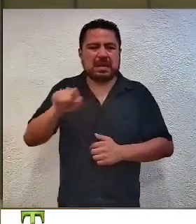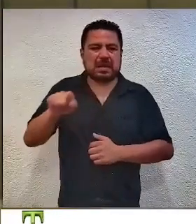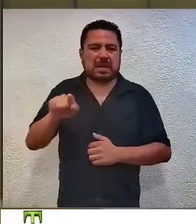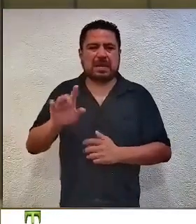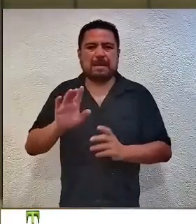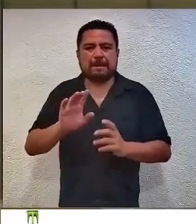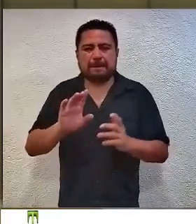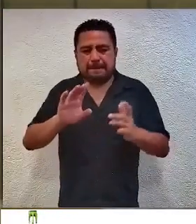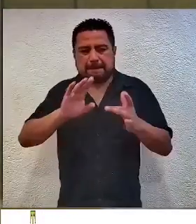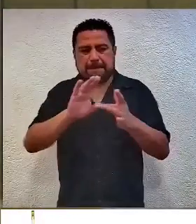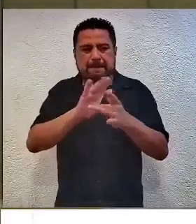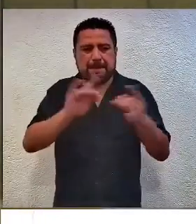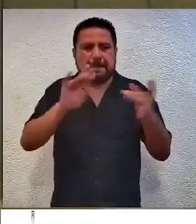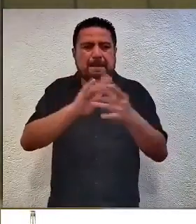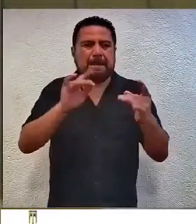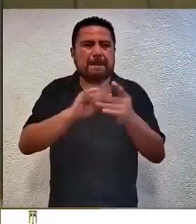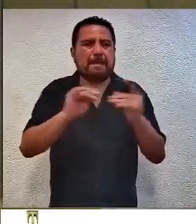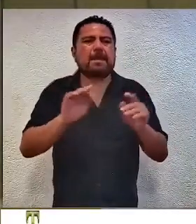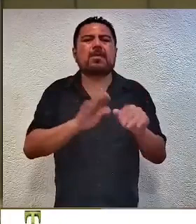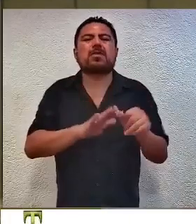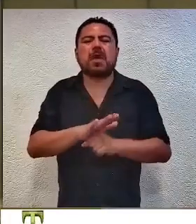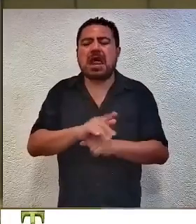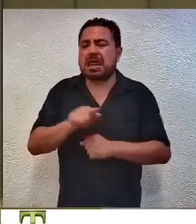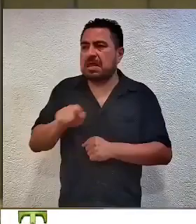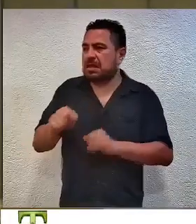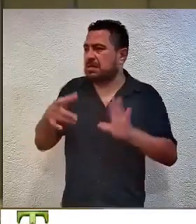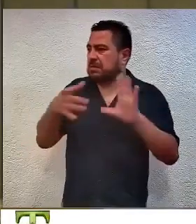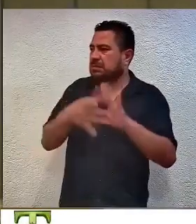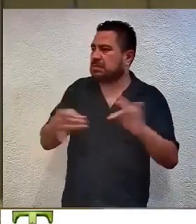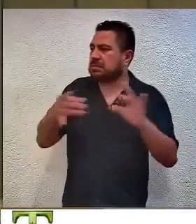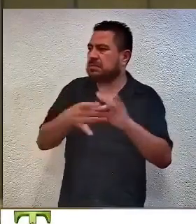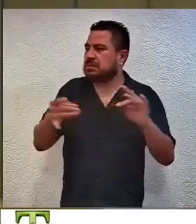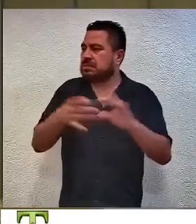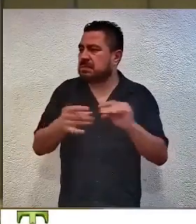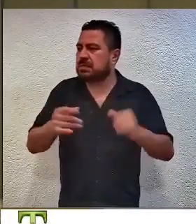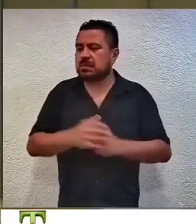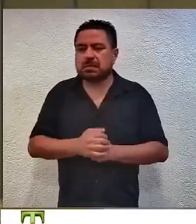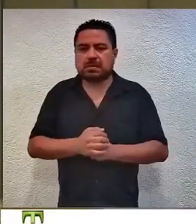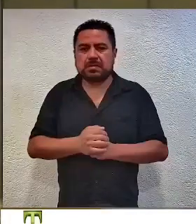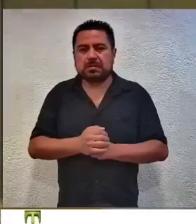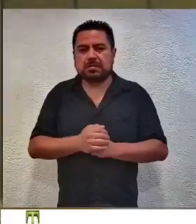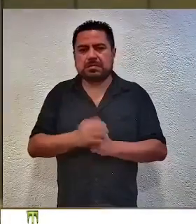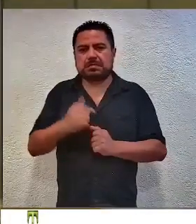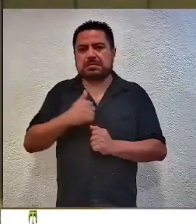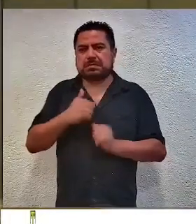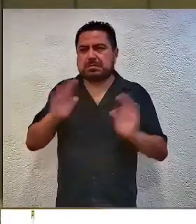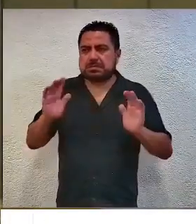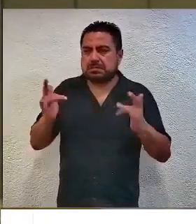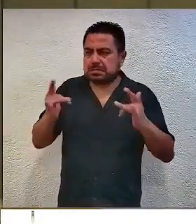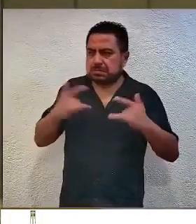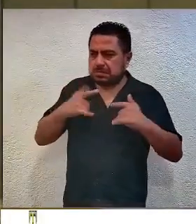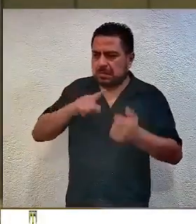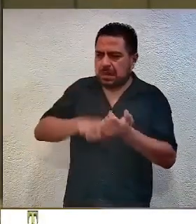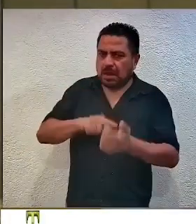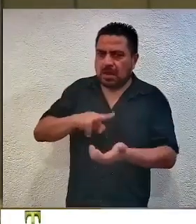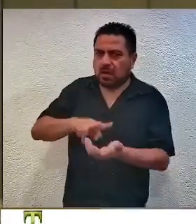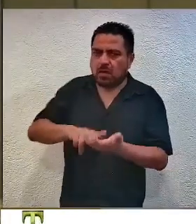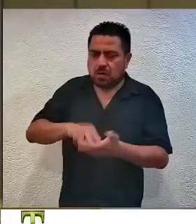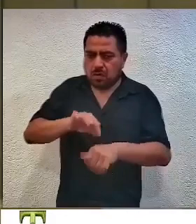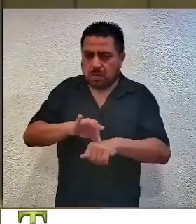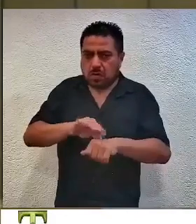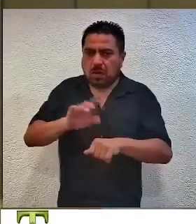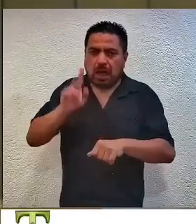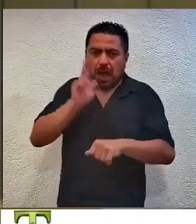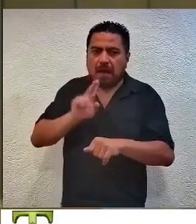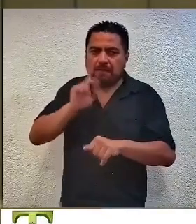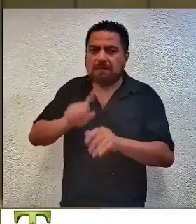se circunscribió a la litis a decir que se dilucidaban si los hechos y evidencias aportados por la